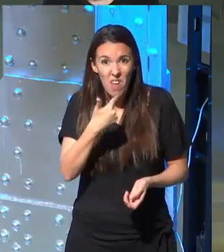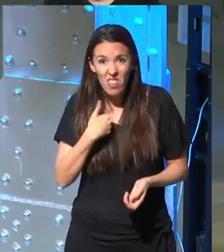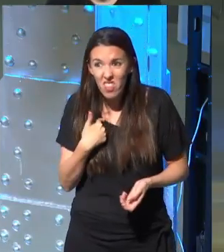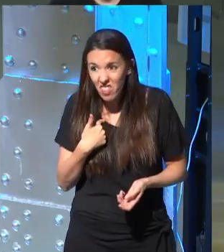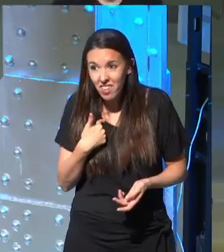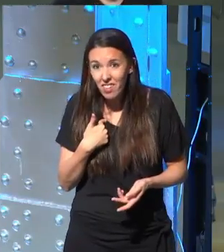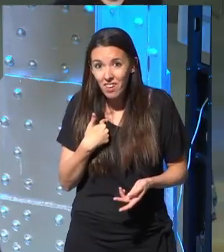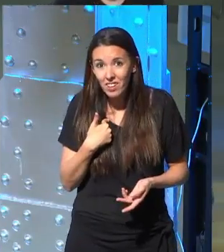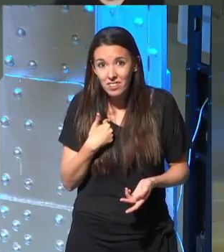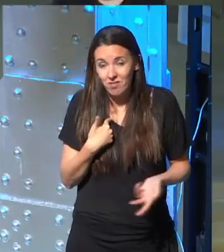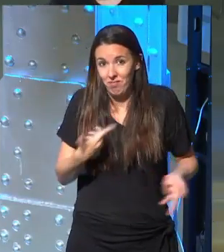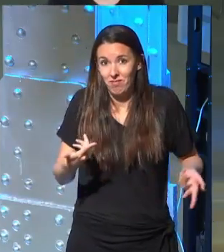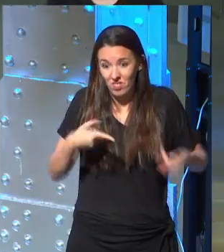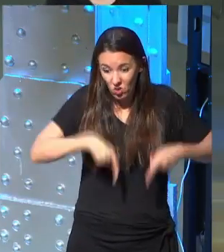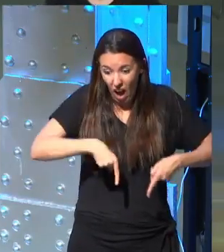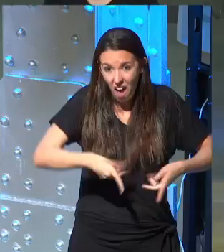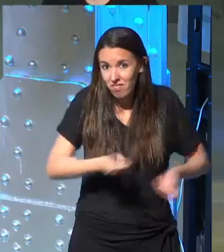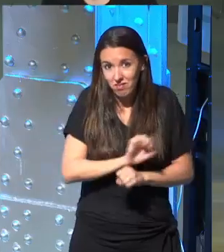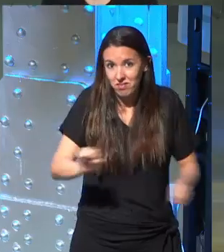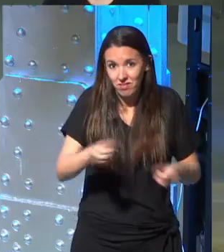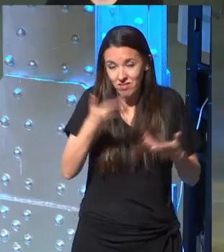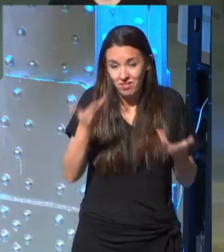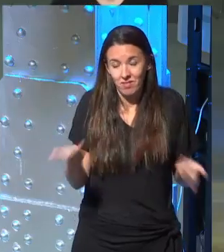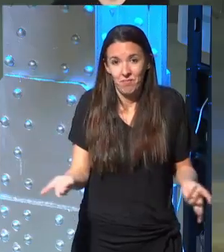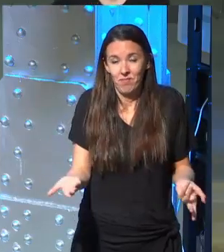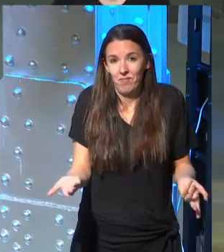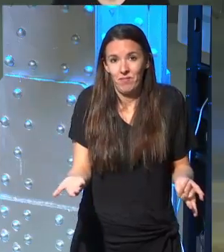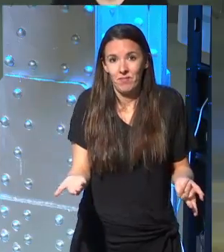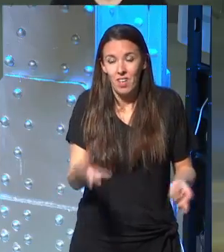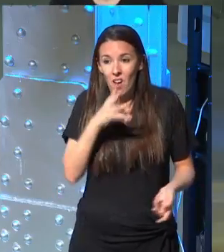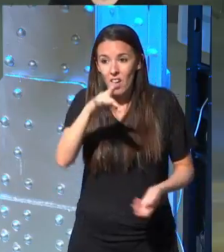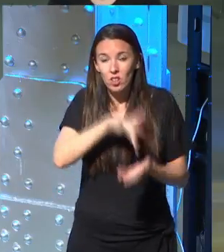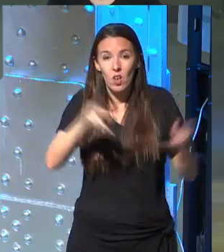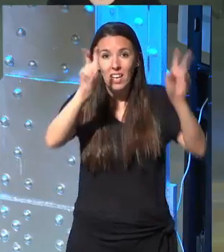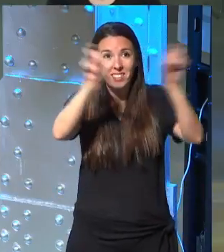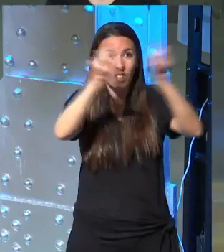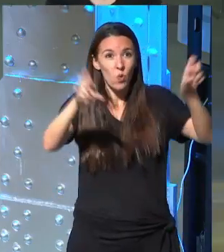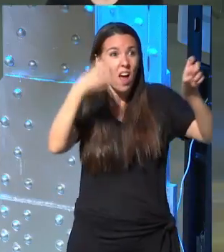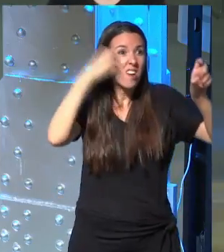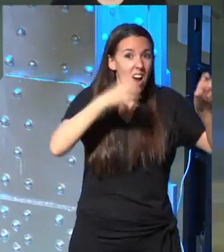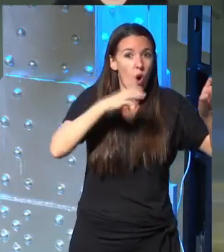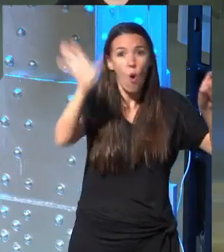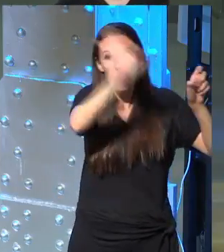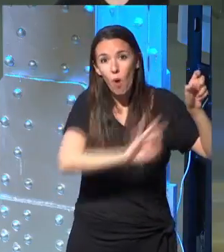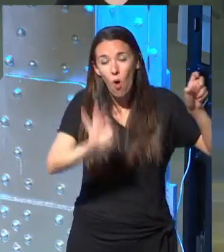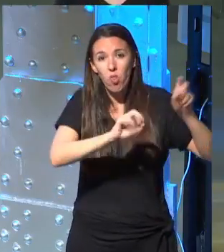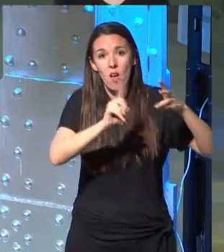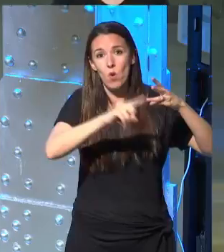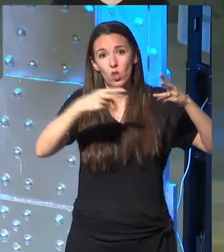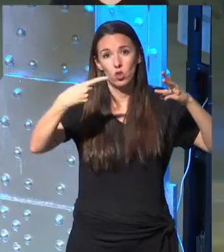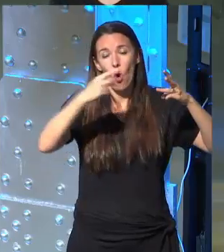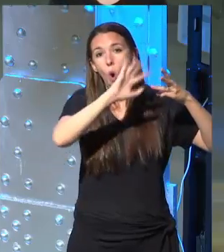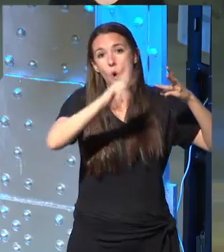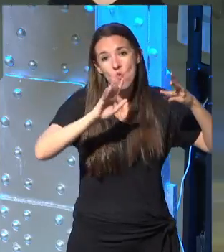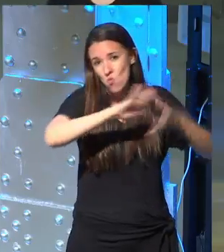que hace... Pues, un mes. Que ahora habría un titular de Rajoy y Podemos y la Gürtel y